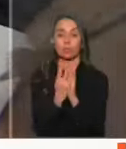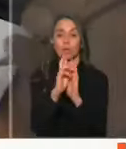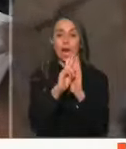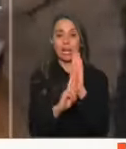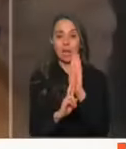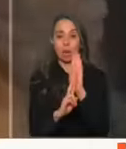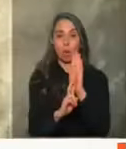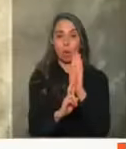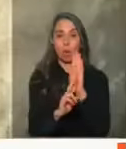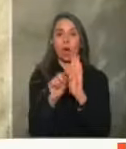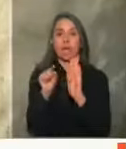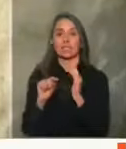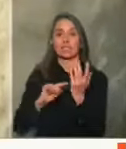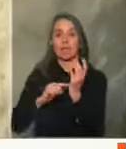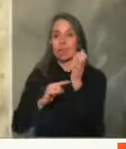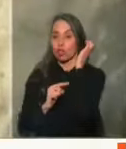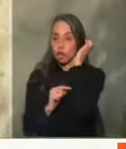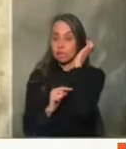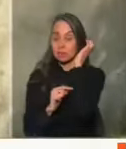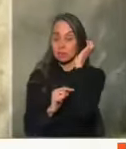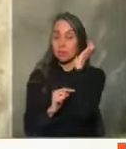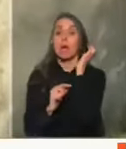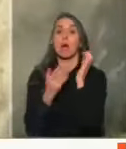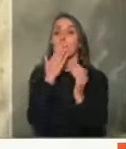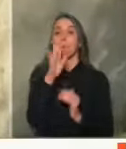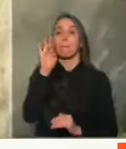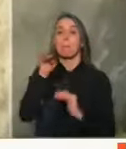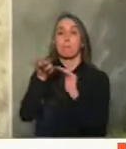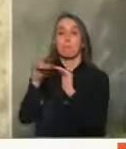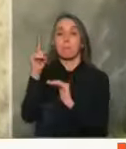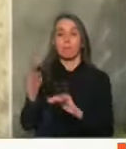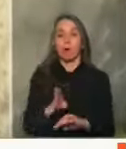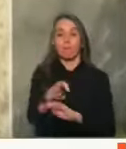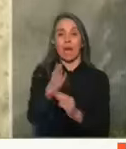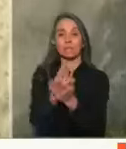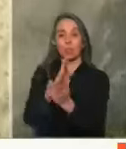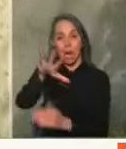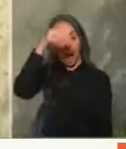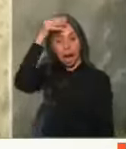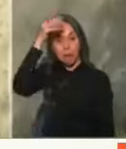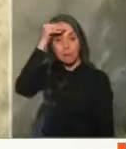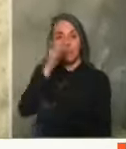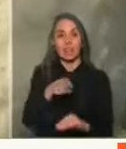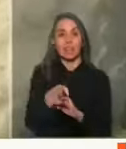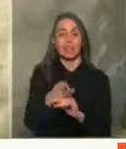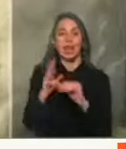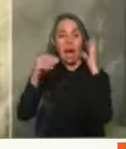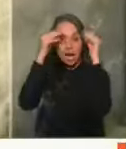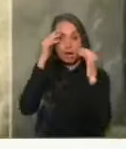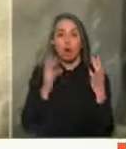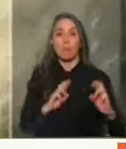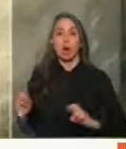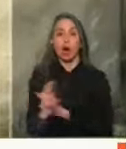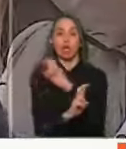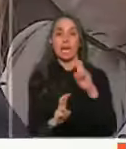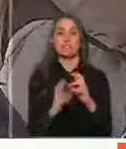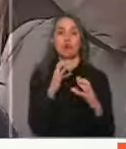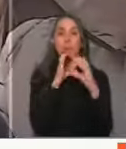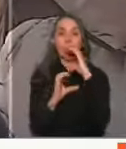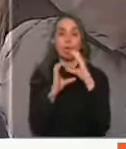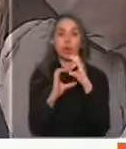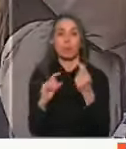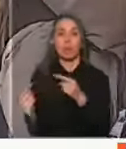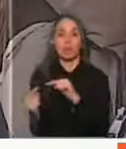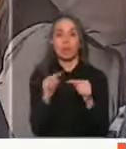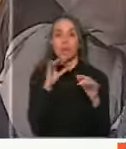este tipo de tecnologías hace que se privilegie el ir a aprender y además el ir a desarrollar habilidades sociales y de comunicaciones. El debate